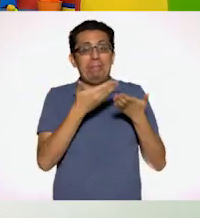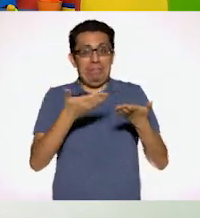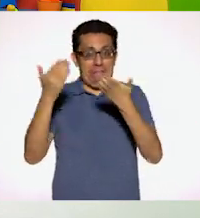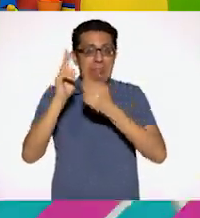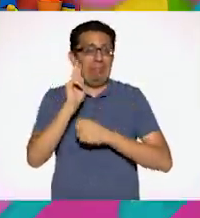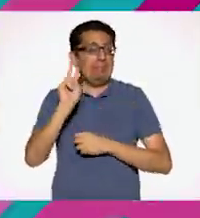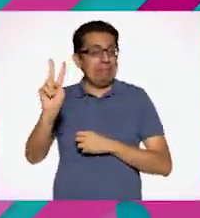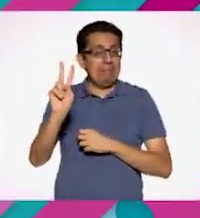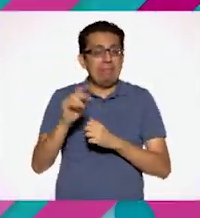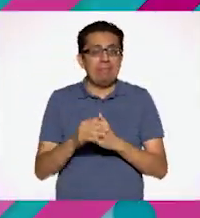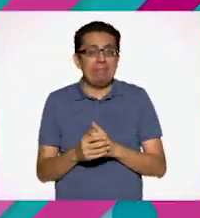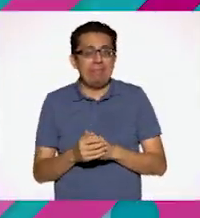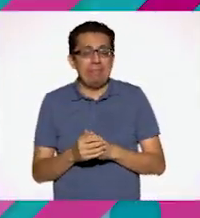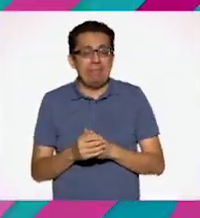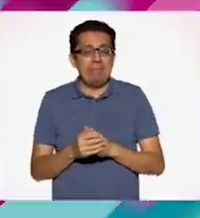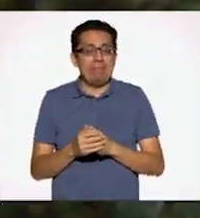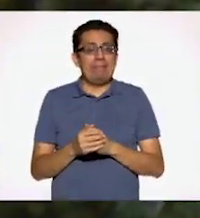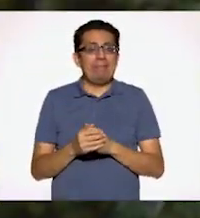¡Adelante, Ajolisto!